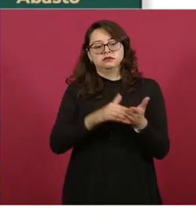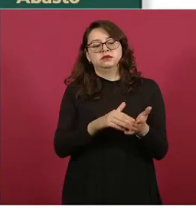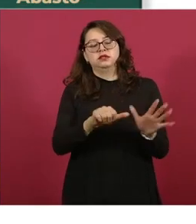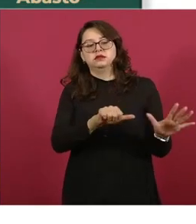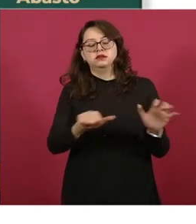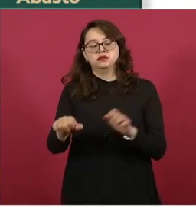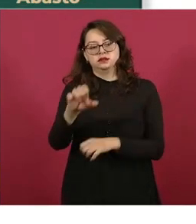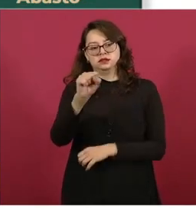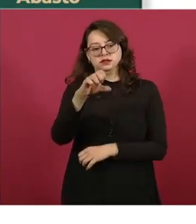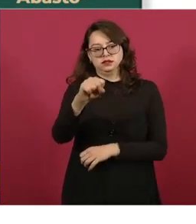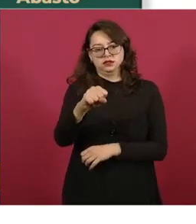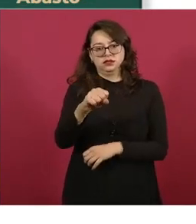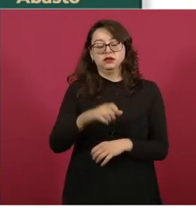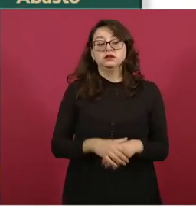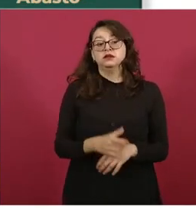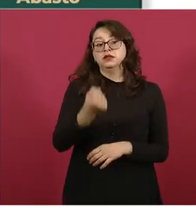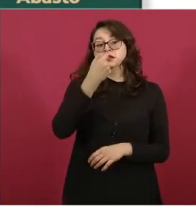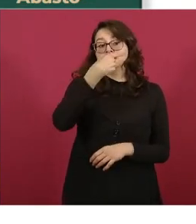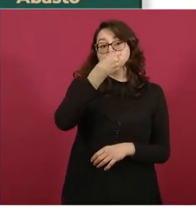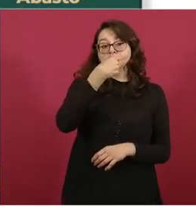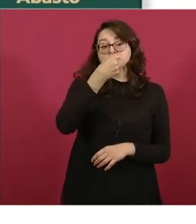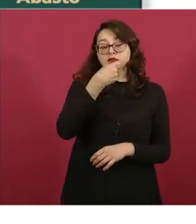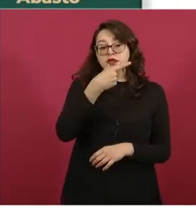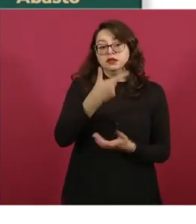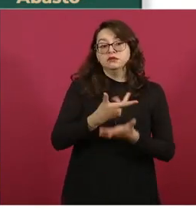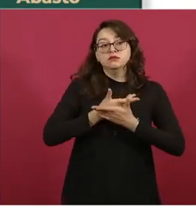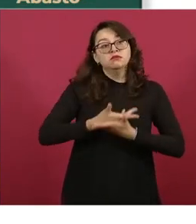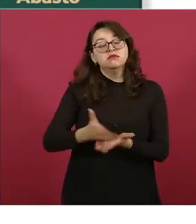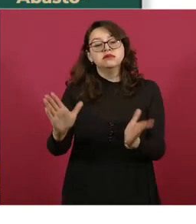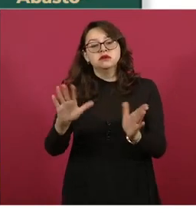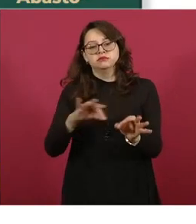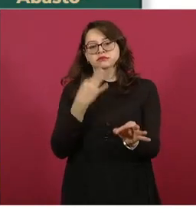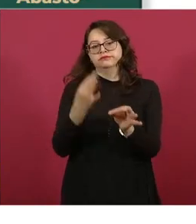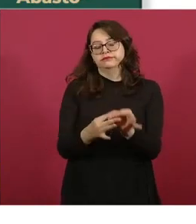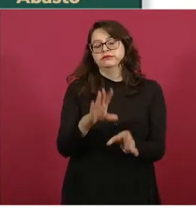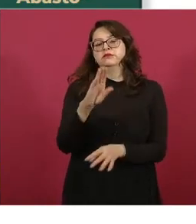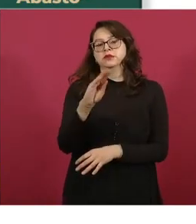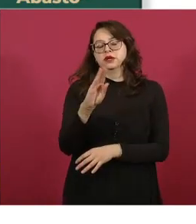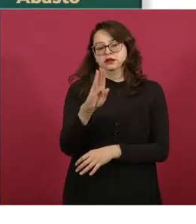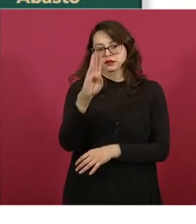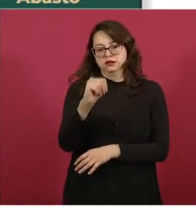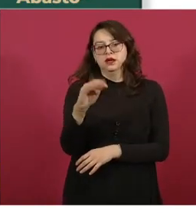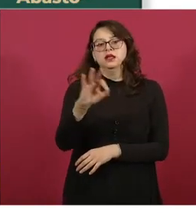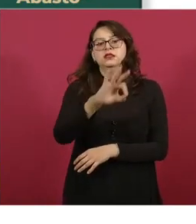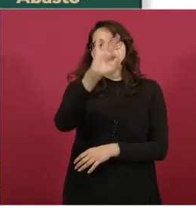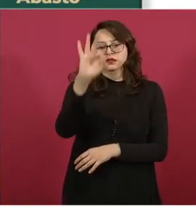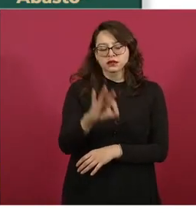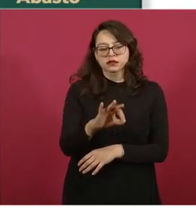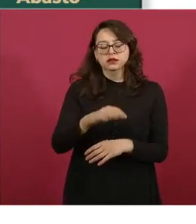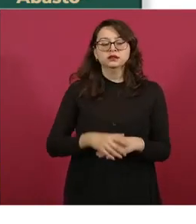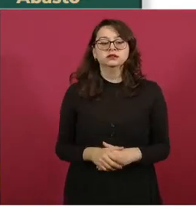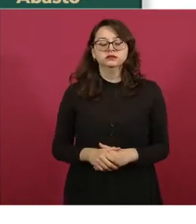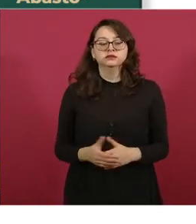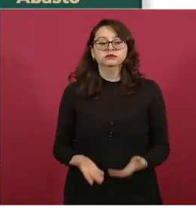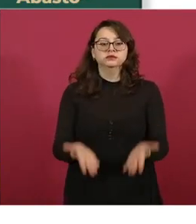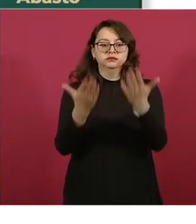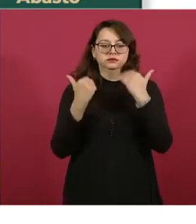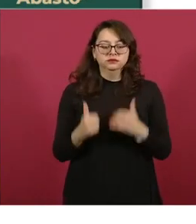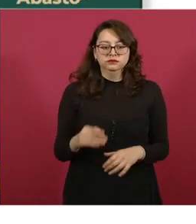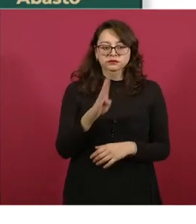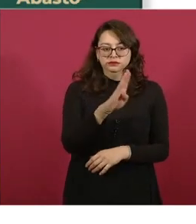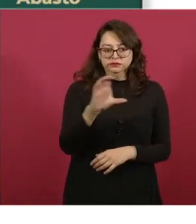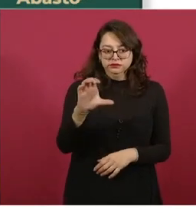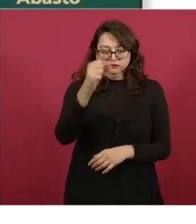abasto reportado en los hospitales de IMSS Bienestar de Colima es del 99%. En el caso de Baja